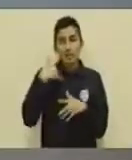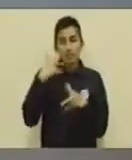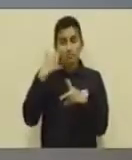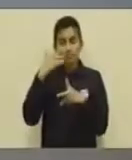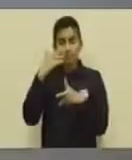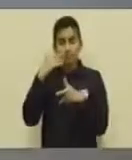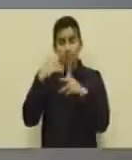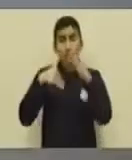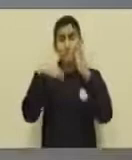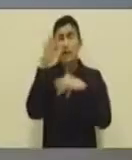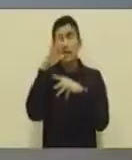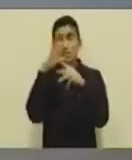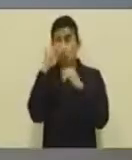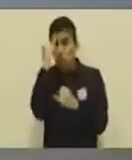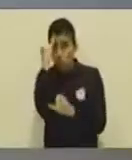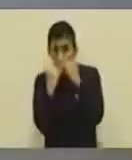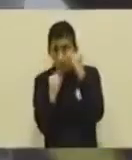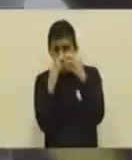capa más externa,